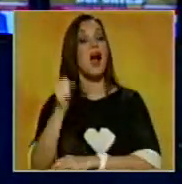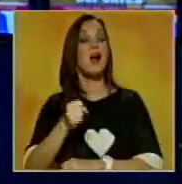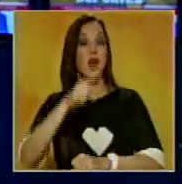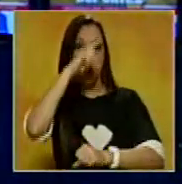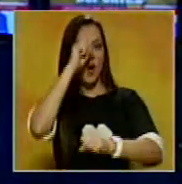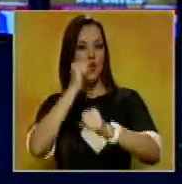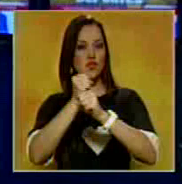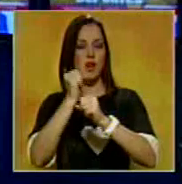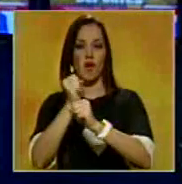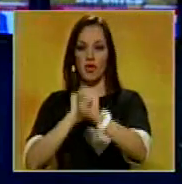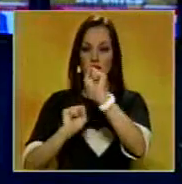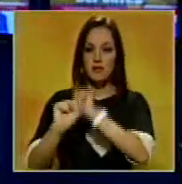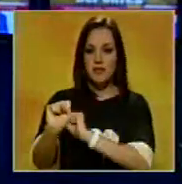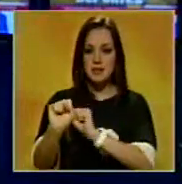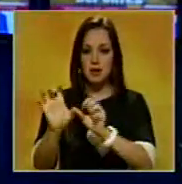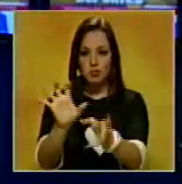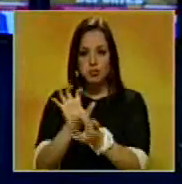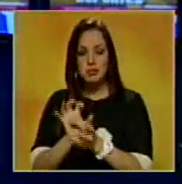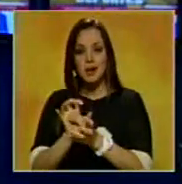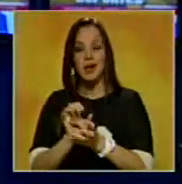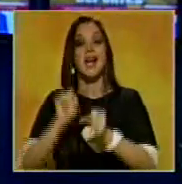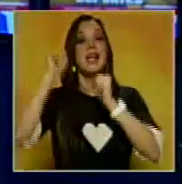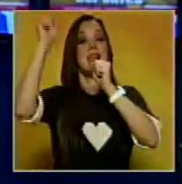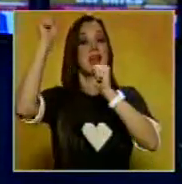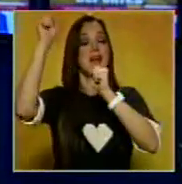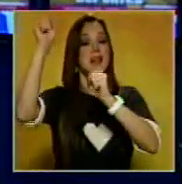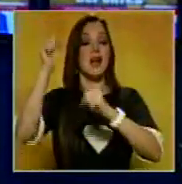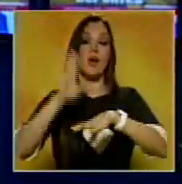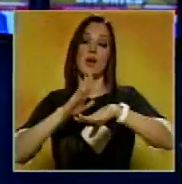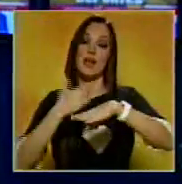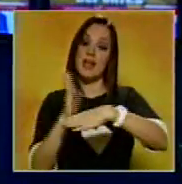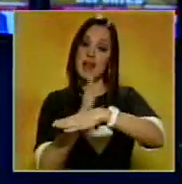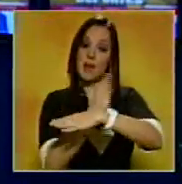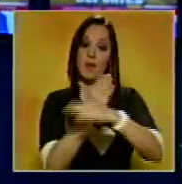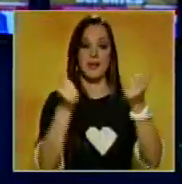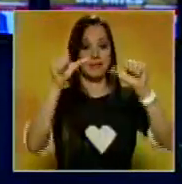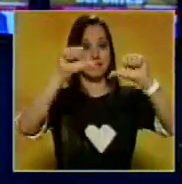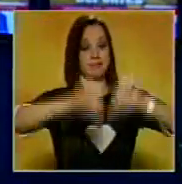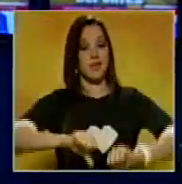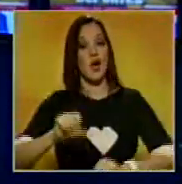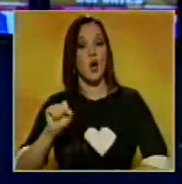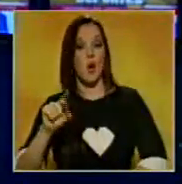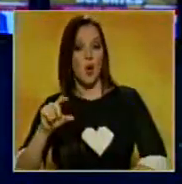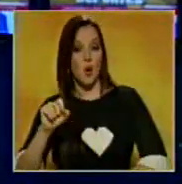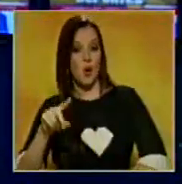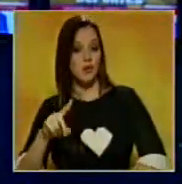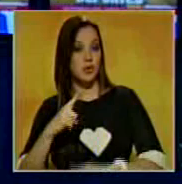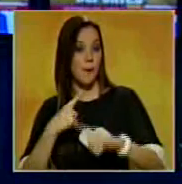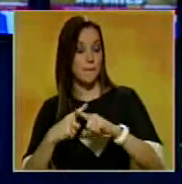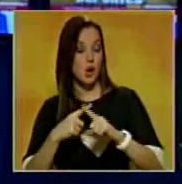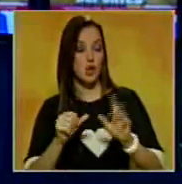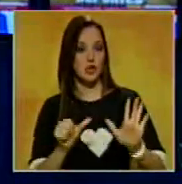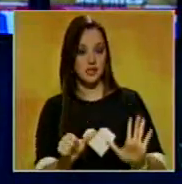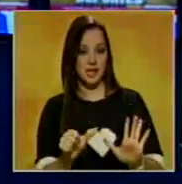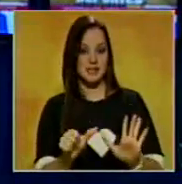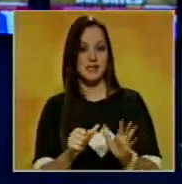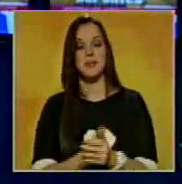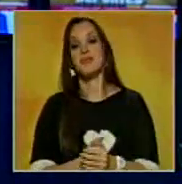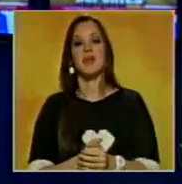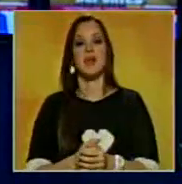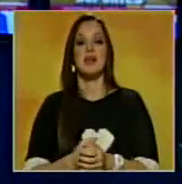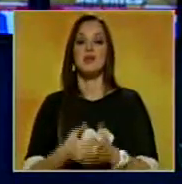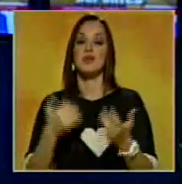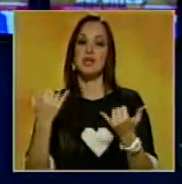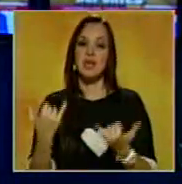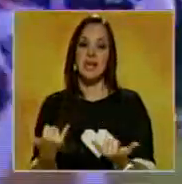labor ofensiva de Carlos Rivero para vencer a los Tiburones de La Guaira 11 carreras por 6. Así, el conjunto salado dejó en 6 la racha